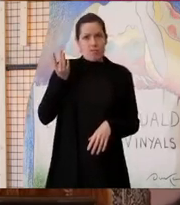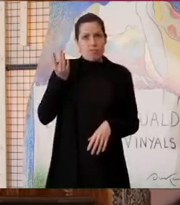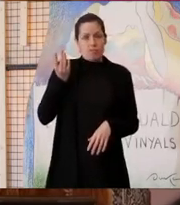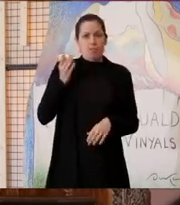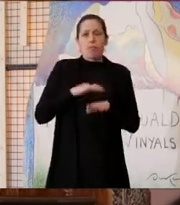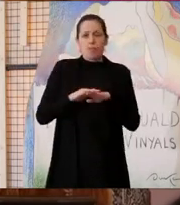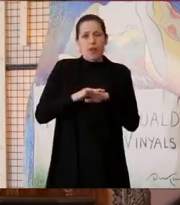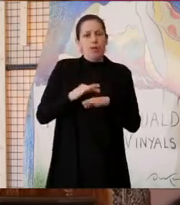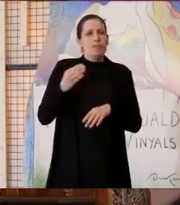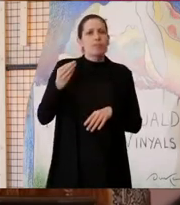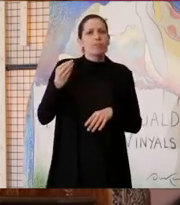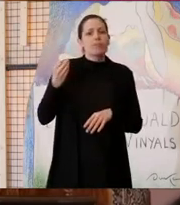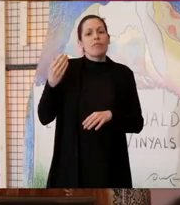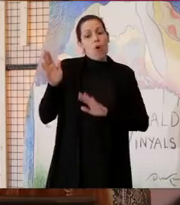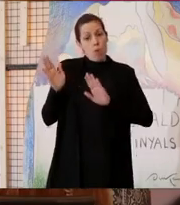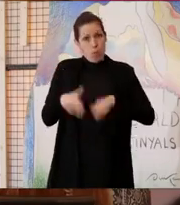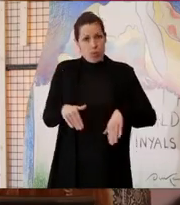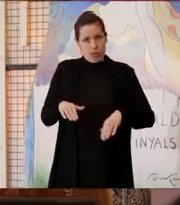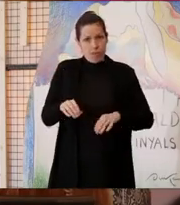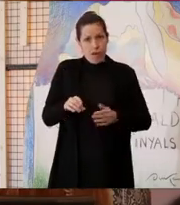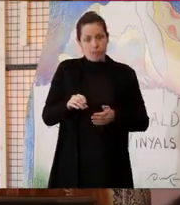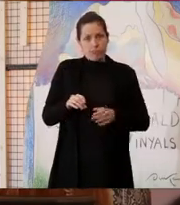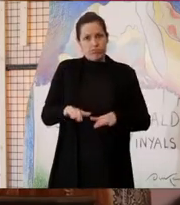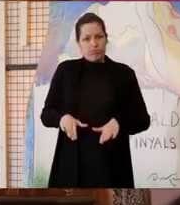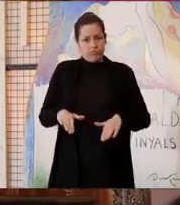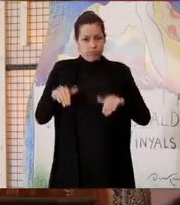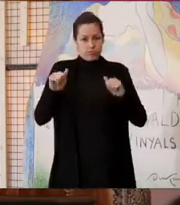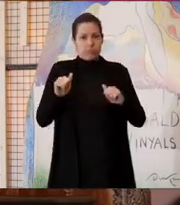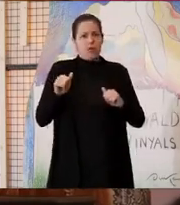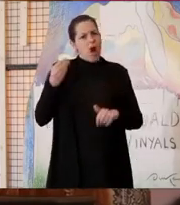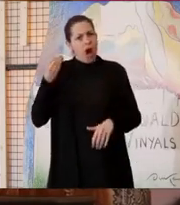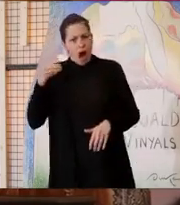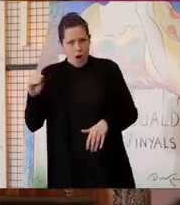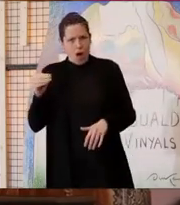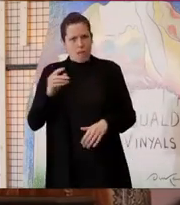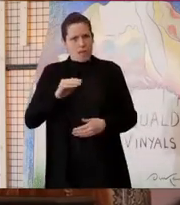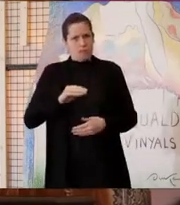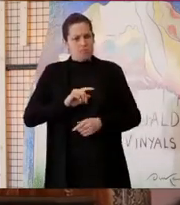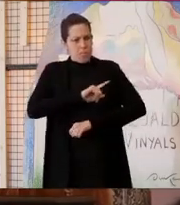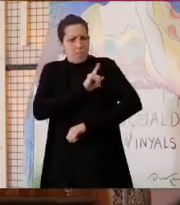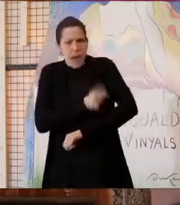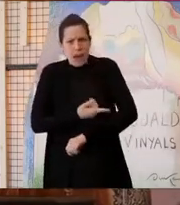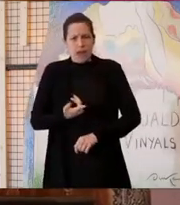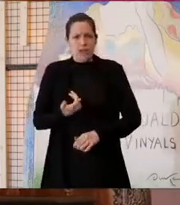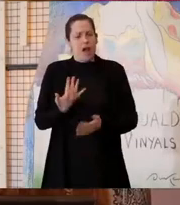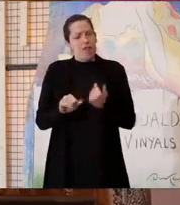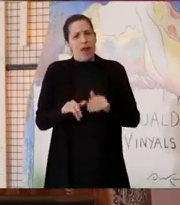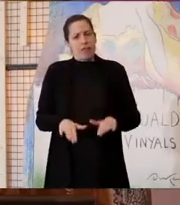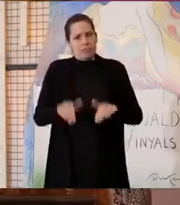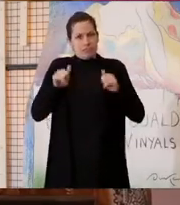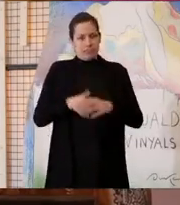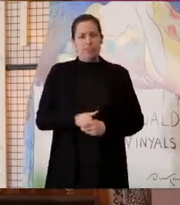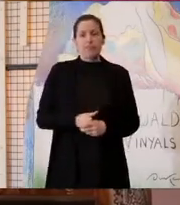corriendo entonces bueno yo creo que como el feminismo nos ha enseñado es momento de reflexionar a fondo